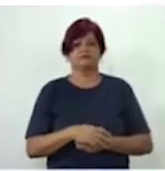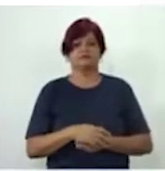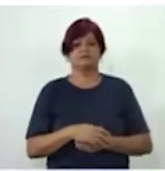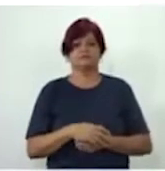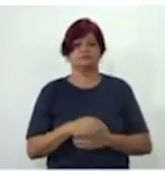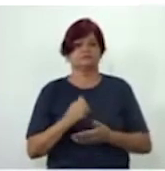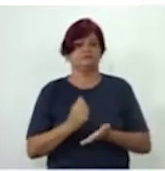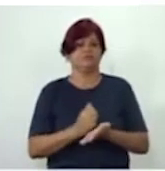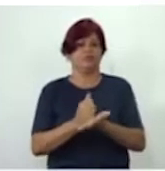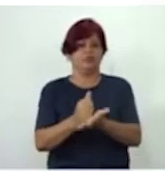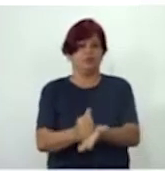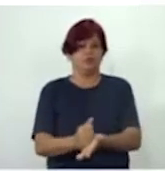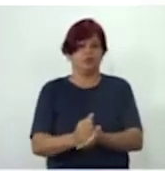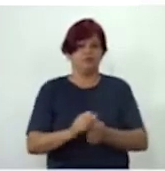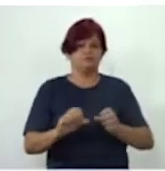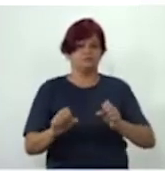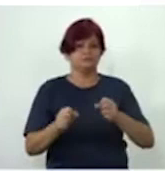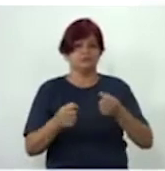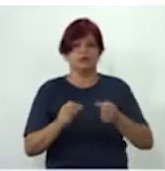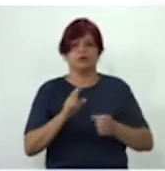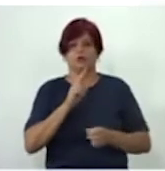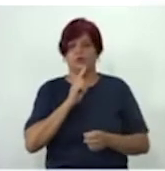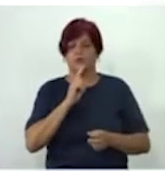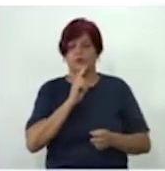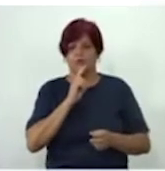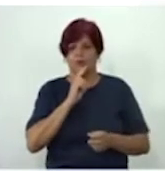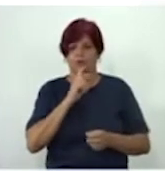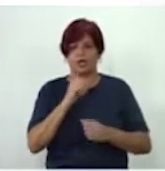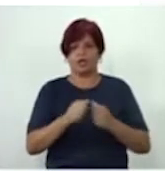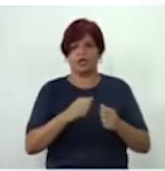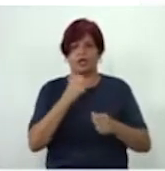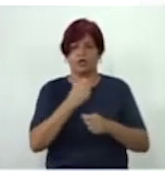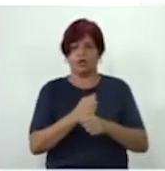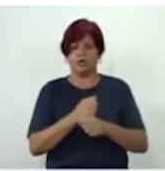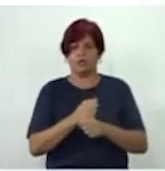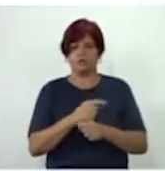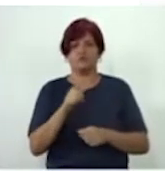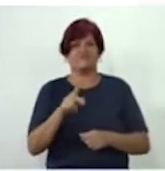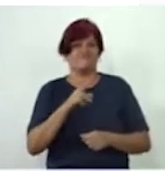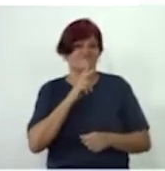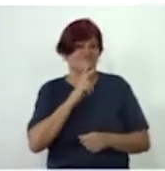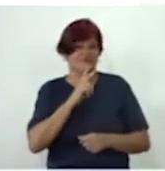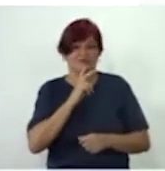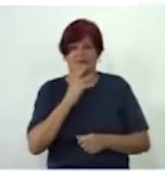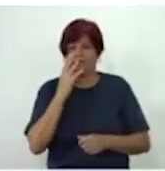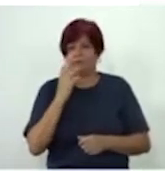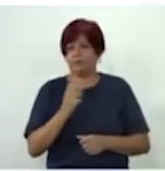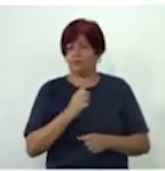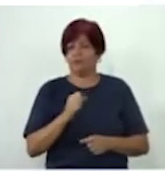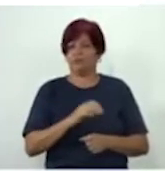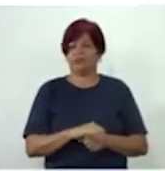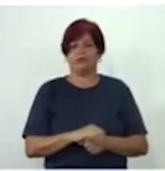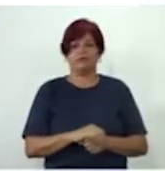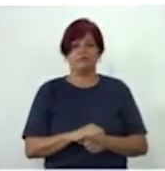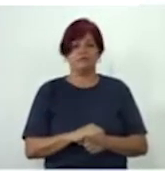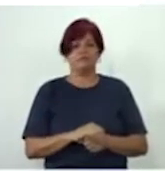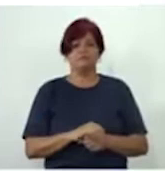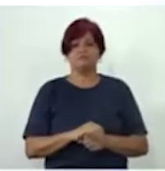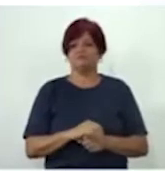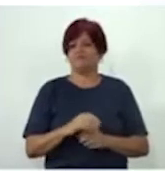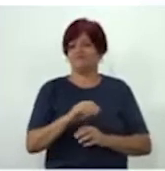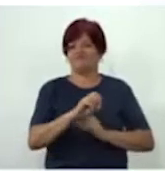Contribuir al ahorro de agua, velar por el uso racional de este recurso, evitar la